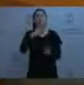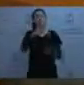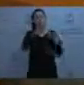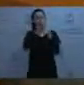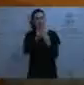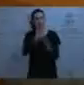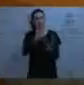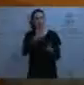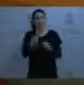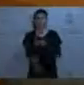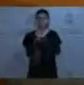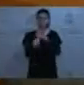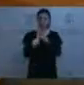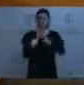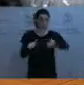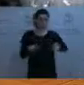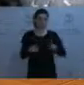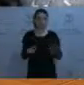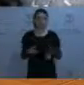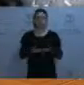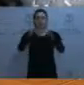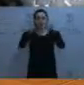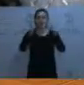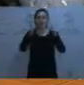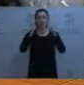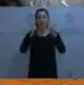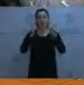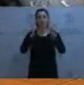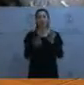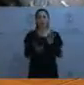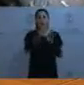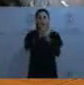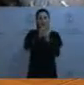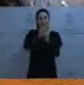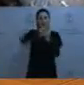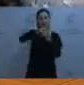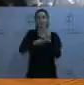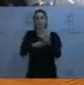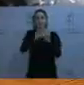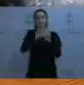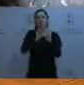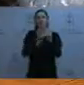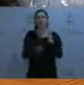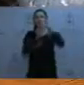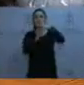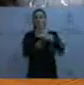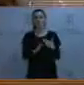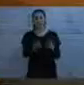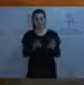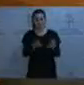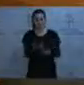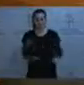le invito a sumarse a ellos para intentar modificar esta ley, paralizarla, modificarla. Pero, repito, es una cuestión